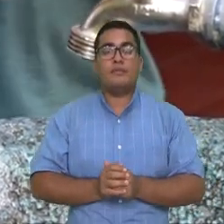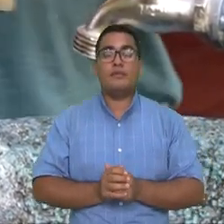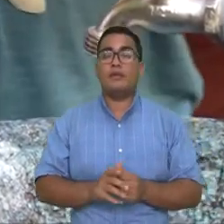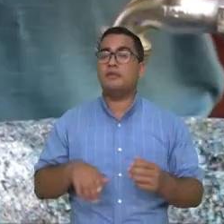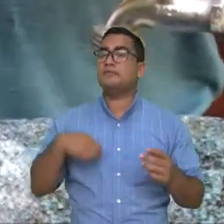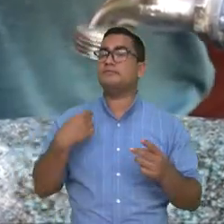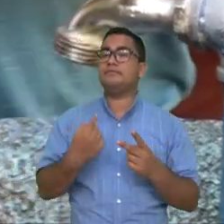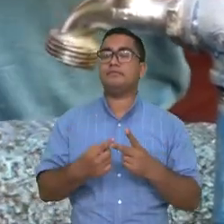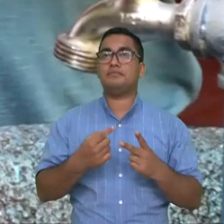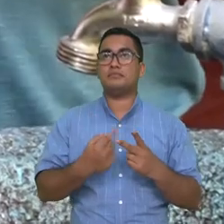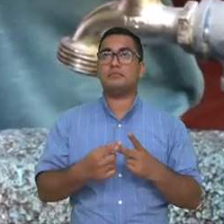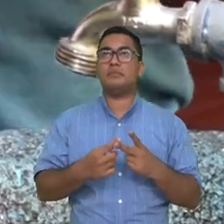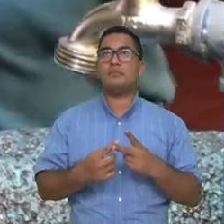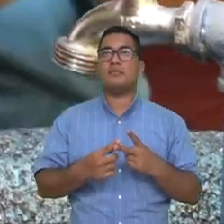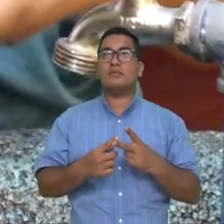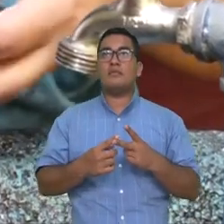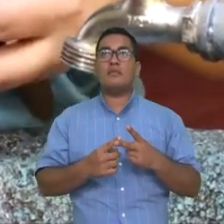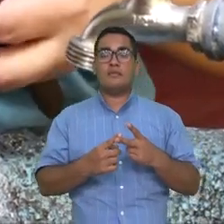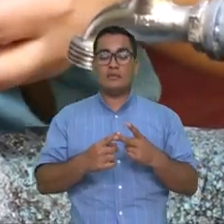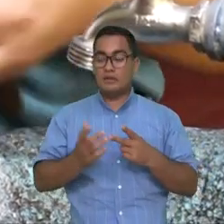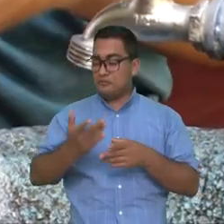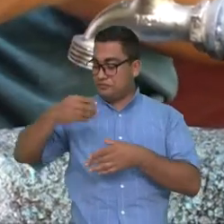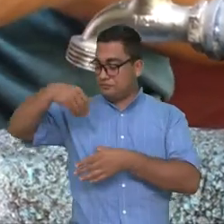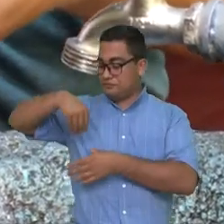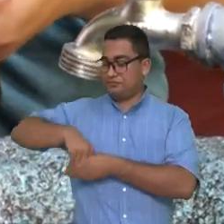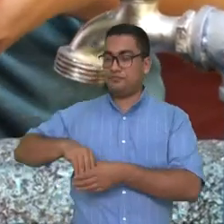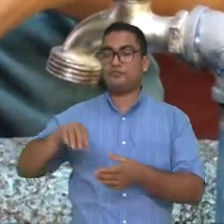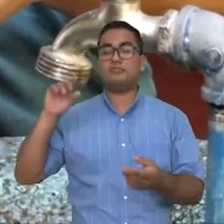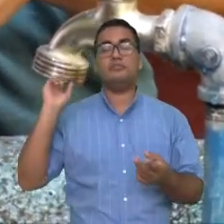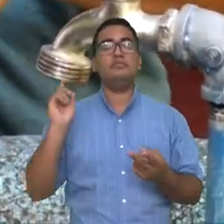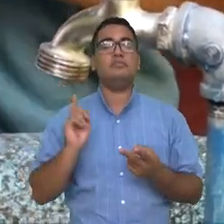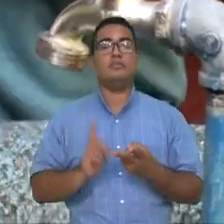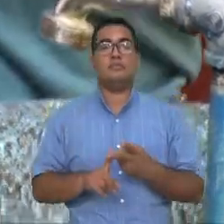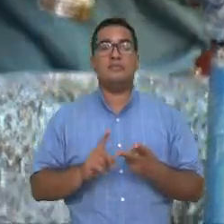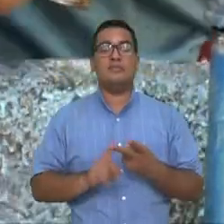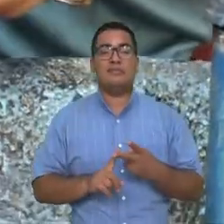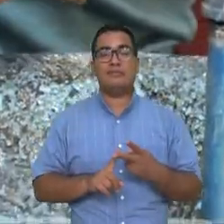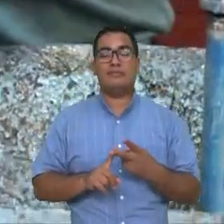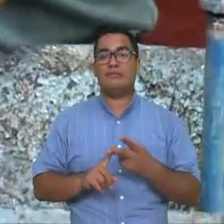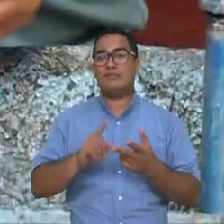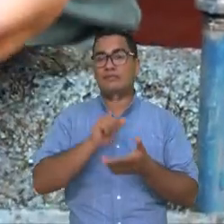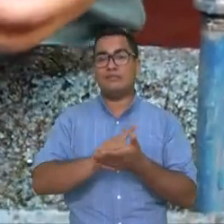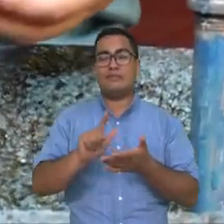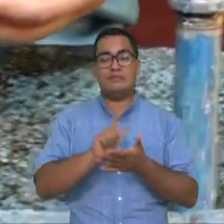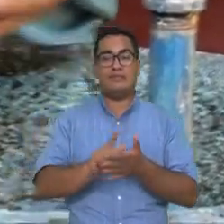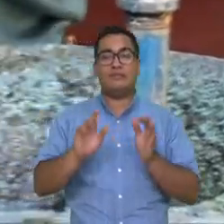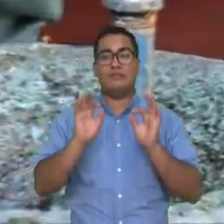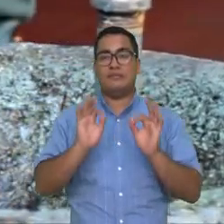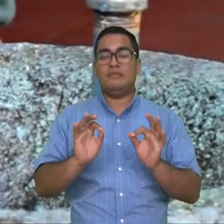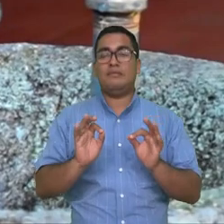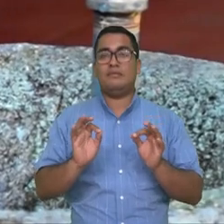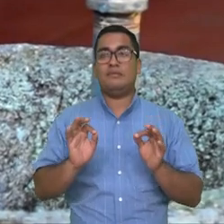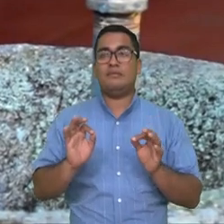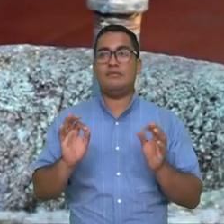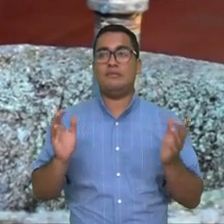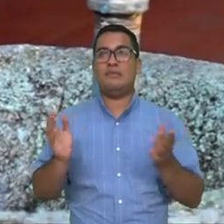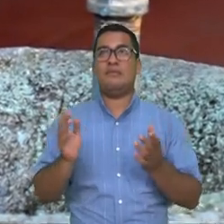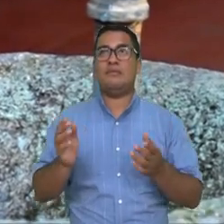Seguidamente, después que liberamos las prendas de las manos, para hacer el lavado adecuado, nosotros